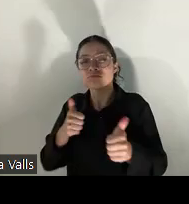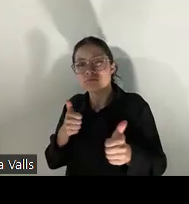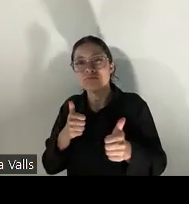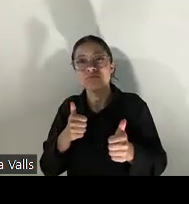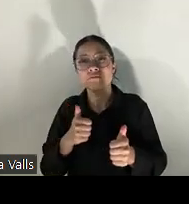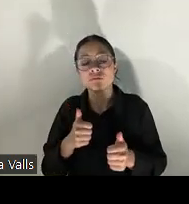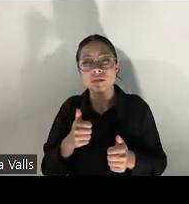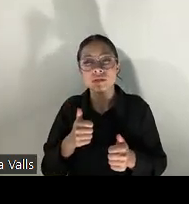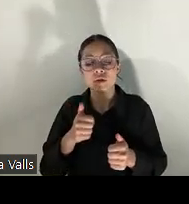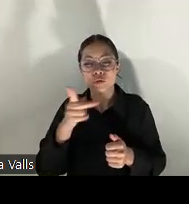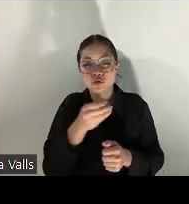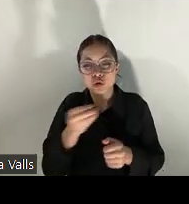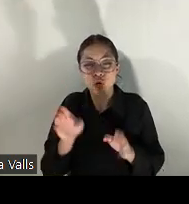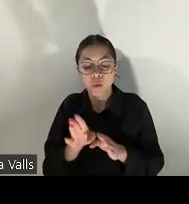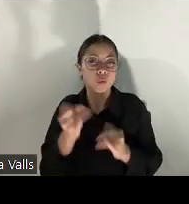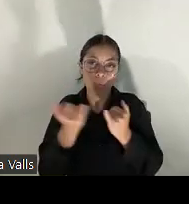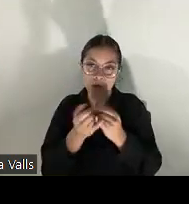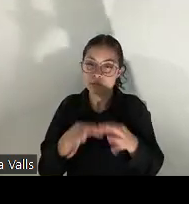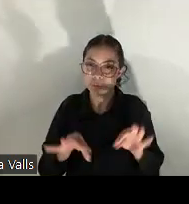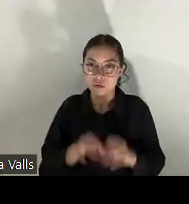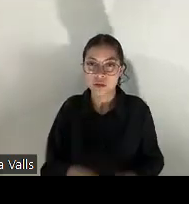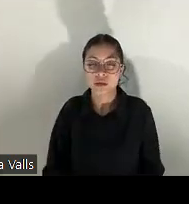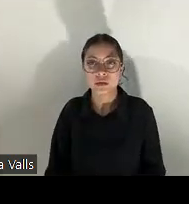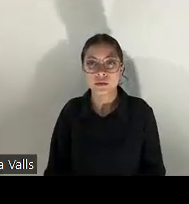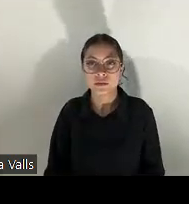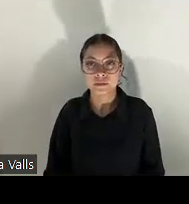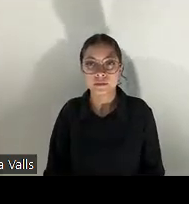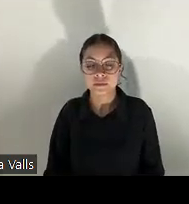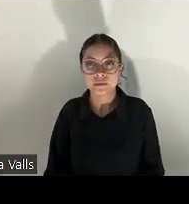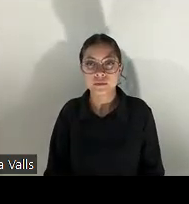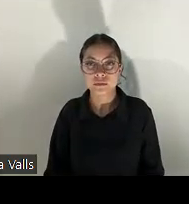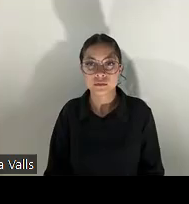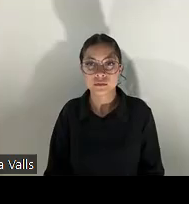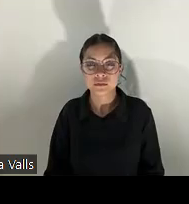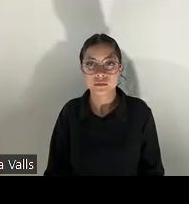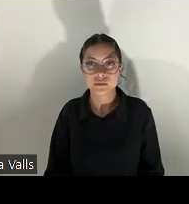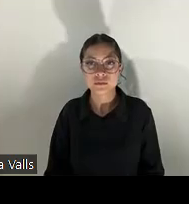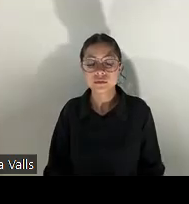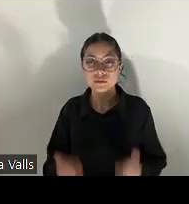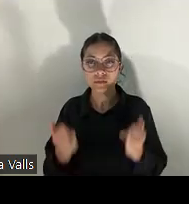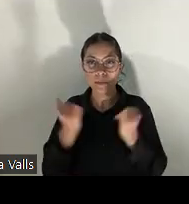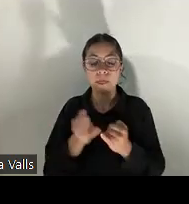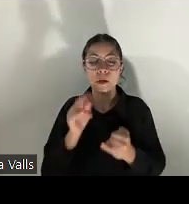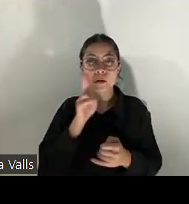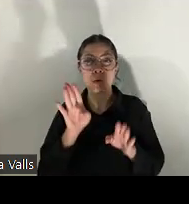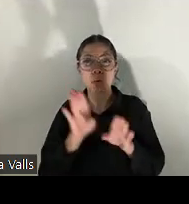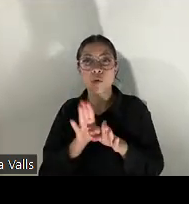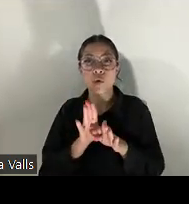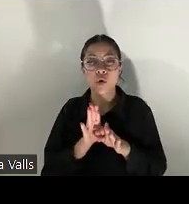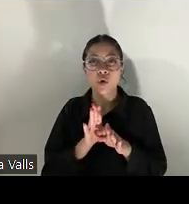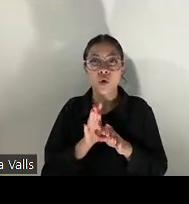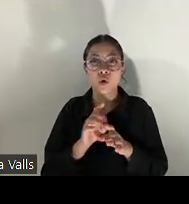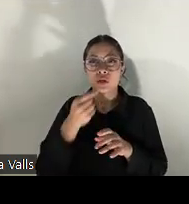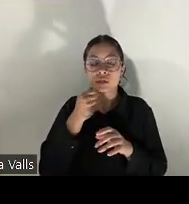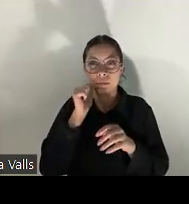llamar la atención. El regreso en flexión en miembros inferiores y superiores es un reflejo que exploramos muy fácilmente. Cuando el niño